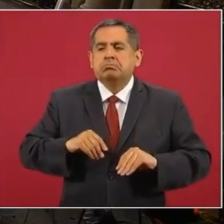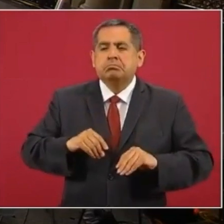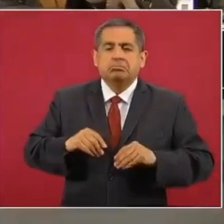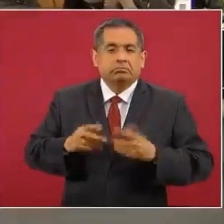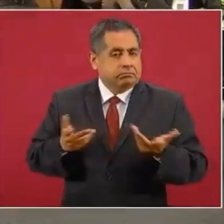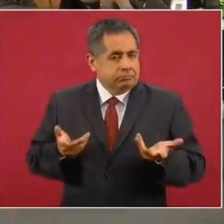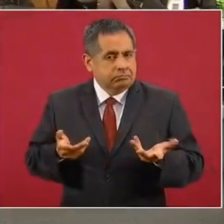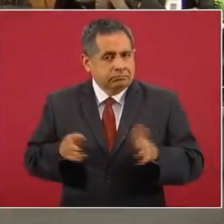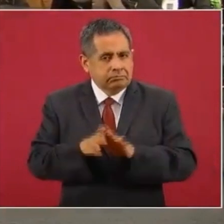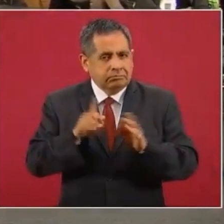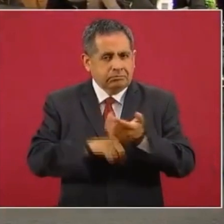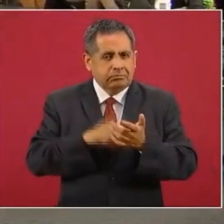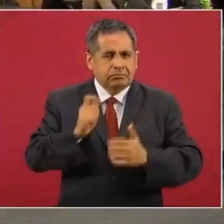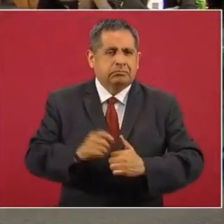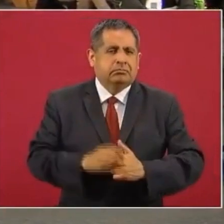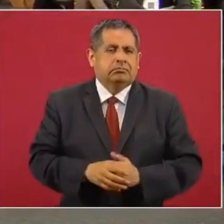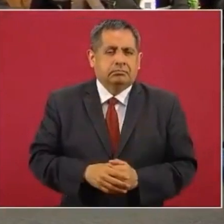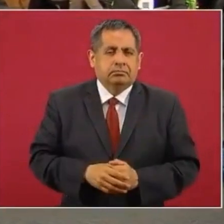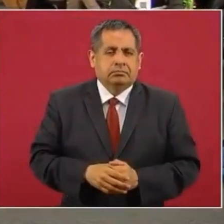especial.